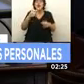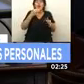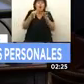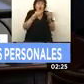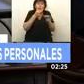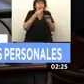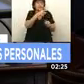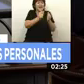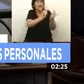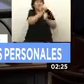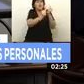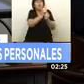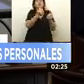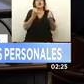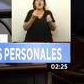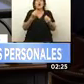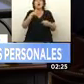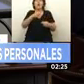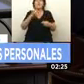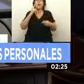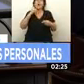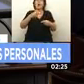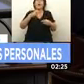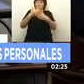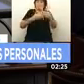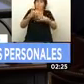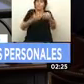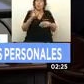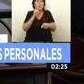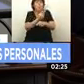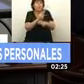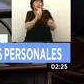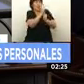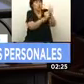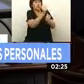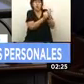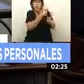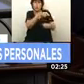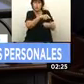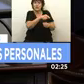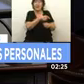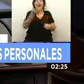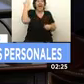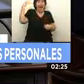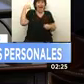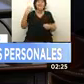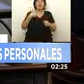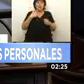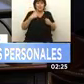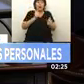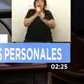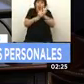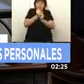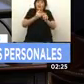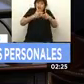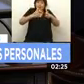para ver cómo deciden una política de protección y de fomento a la industria que se está cayendo a pedazos habíamos logrado reindustrializar